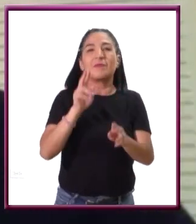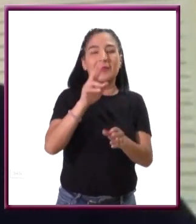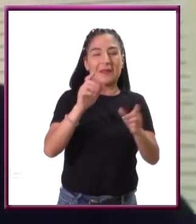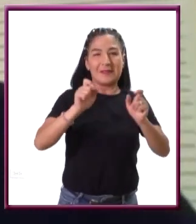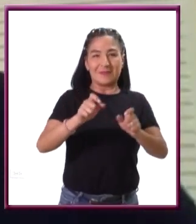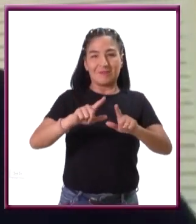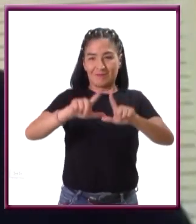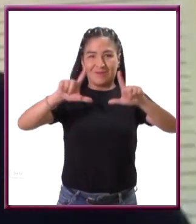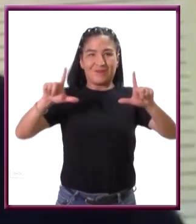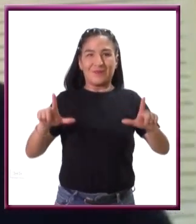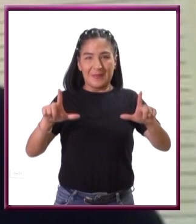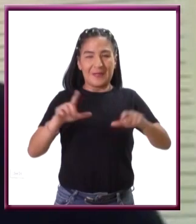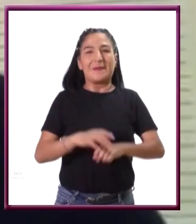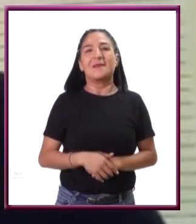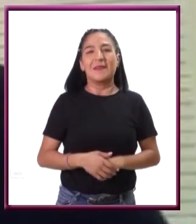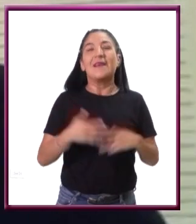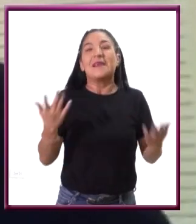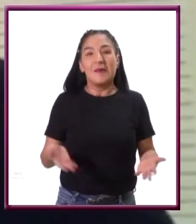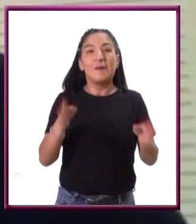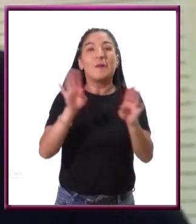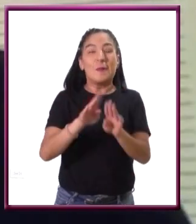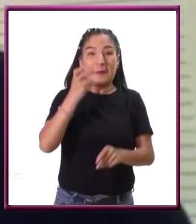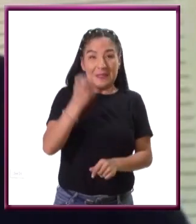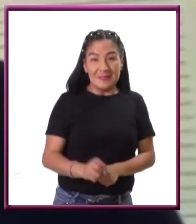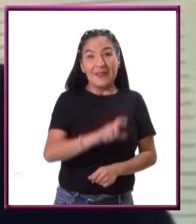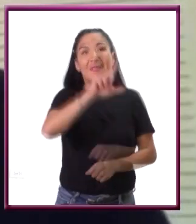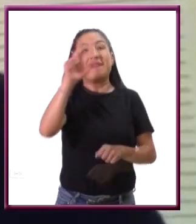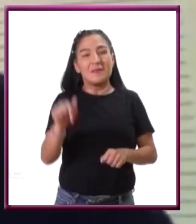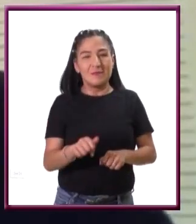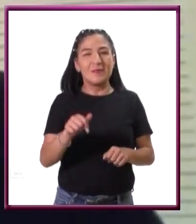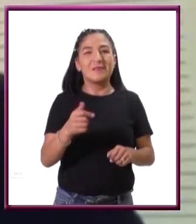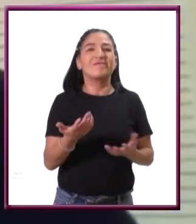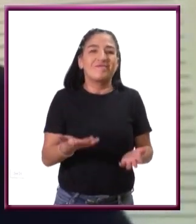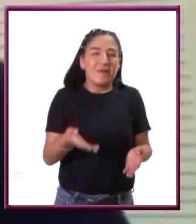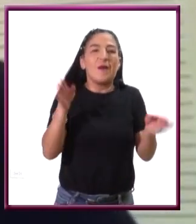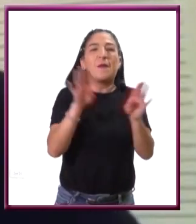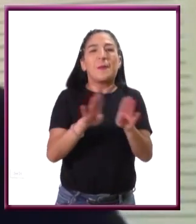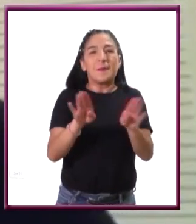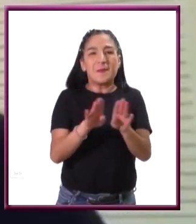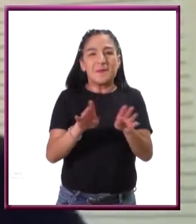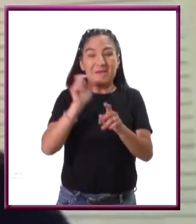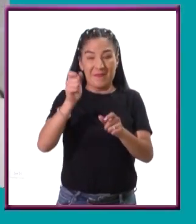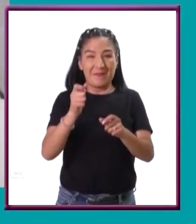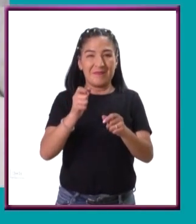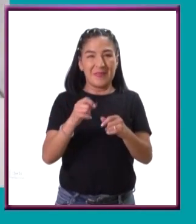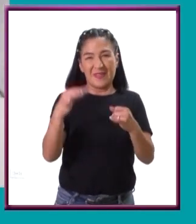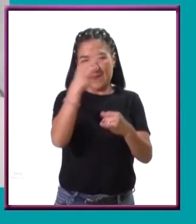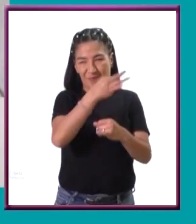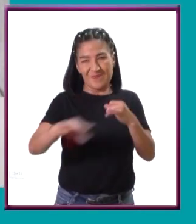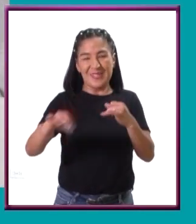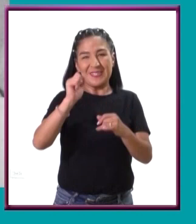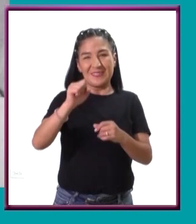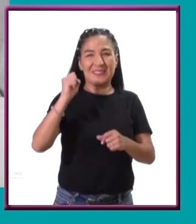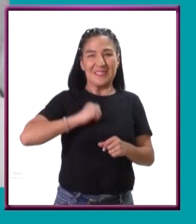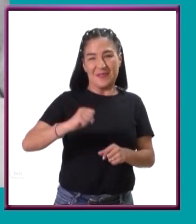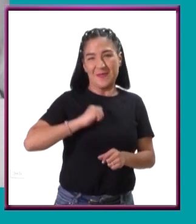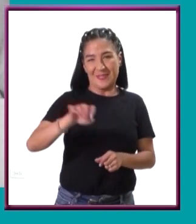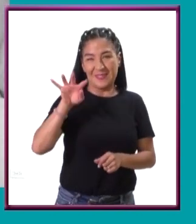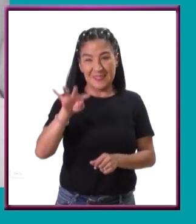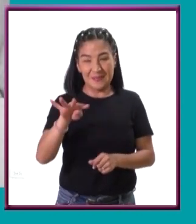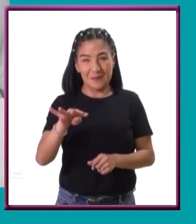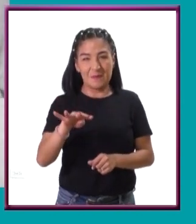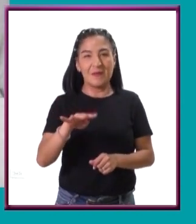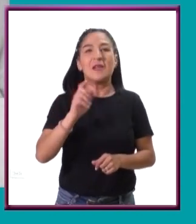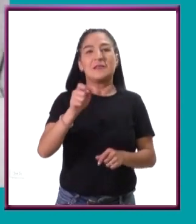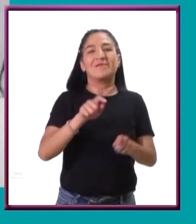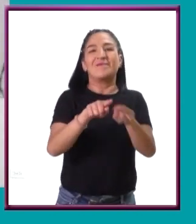de manera amplia, ¿no? Entonces, pues básicamente fue hacia finales del siglo XIX, con el trabajo de los hermanos Lumière,